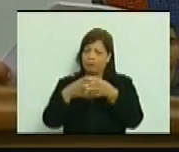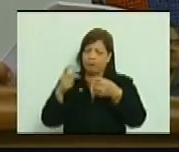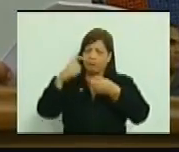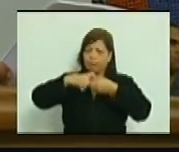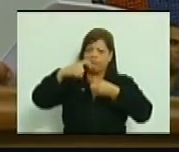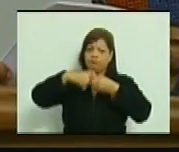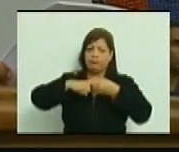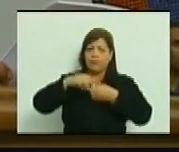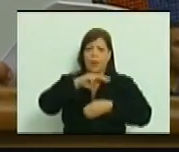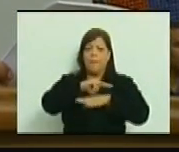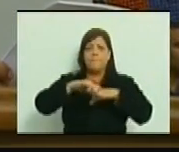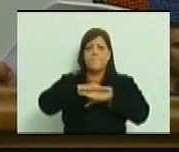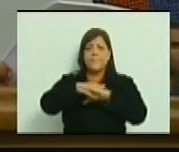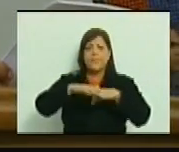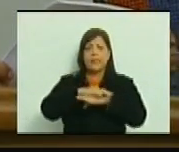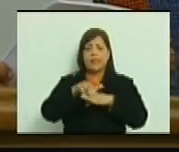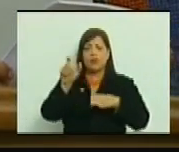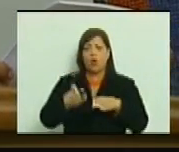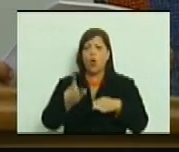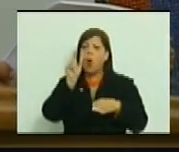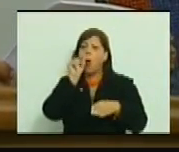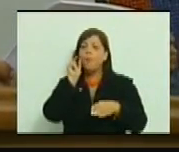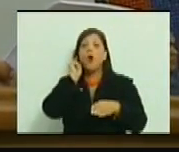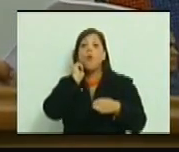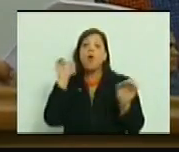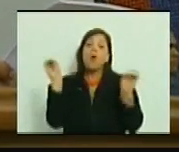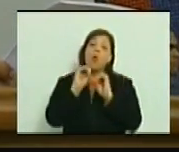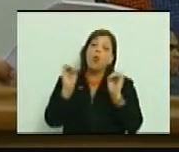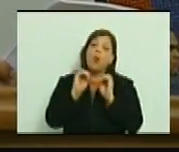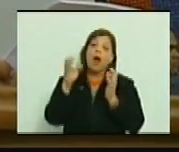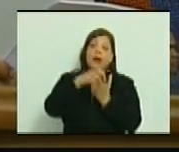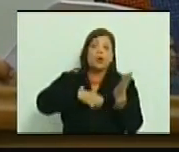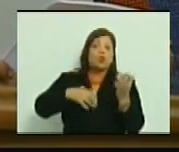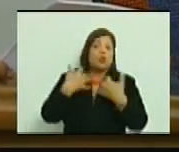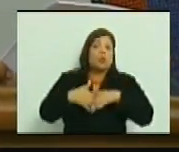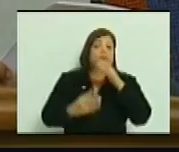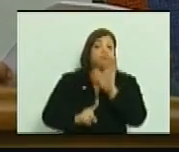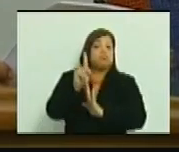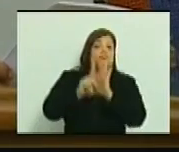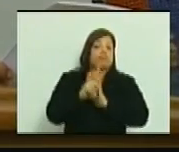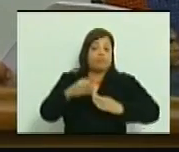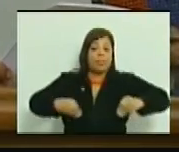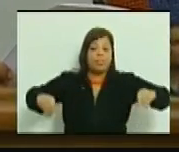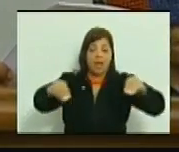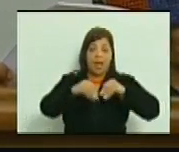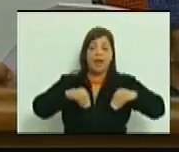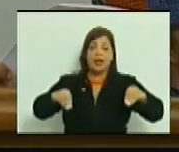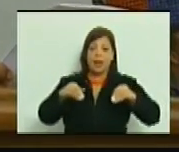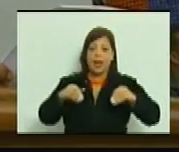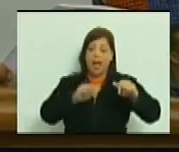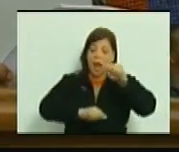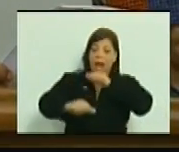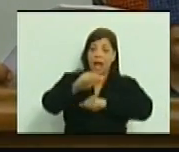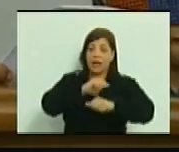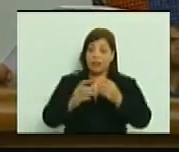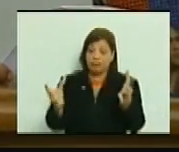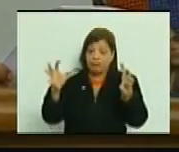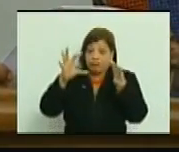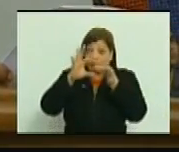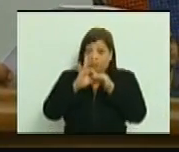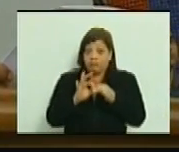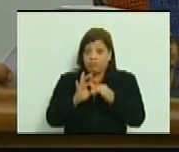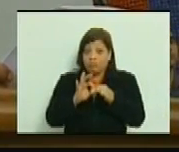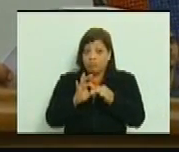la ministra o ministro con competencia en materia de agricultura productiva y tierras, cuya asociación tendrá por finalidad